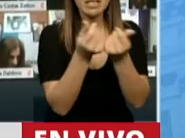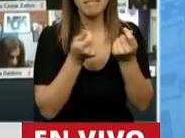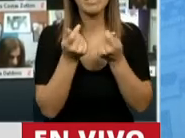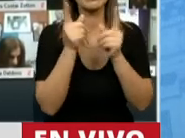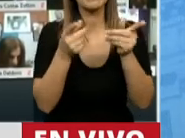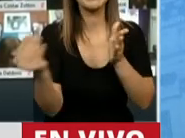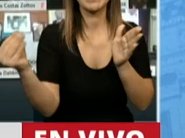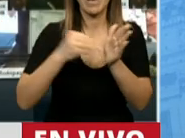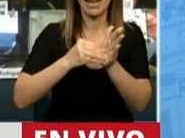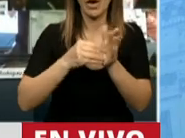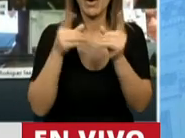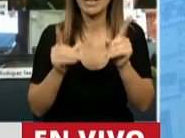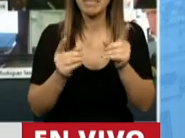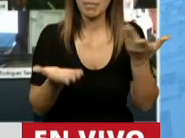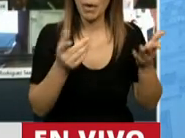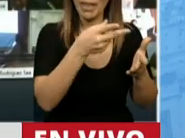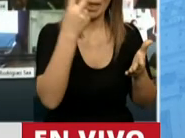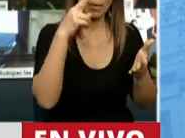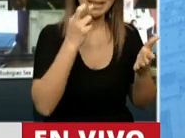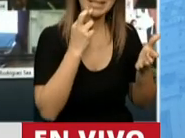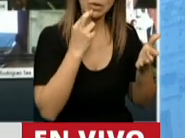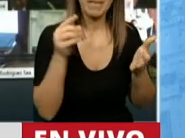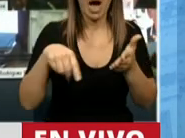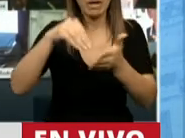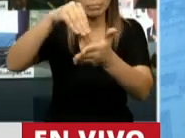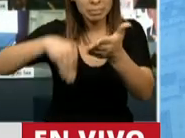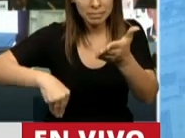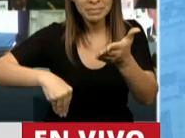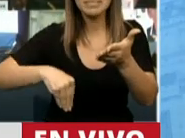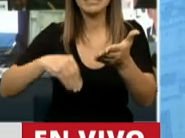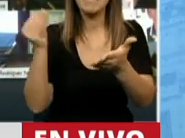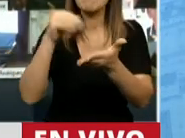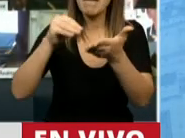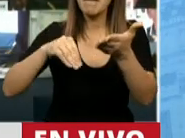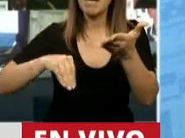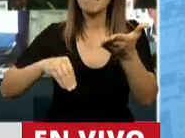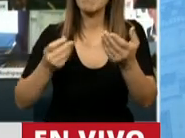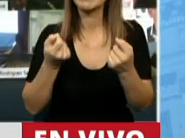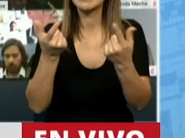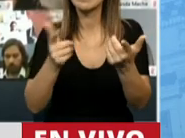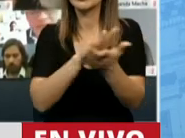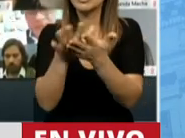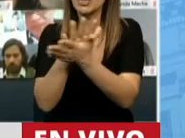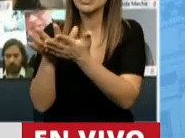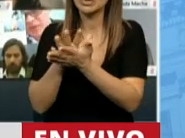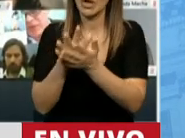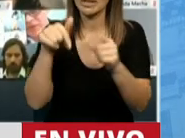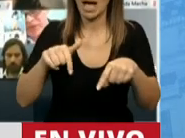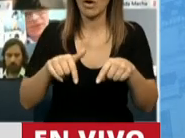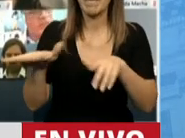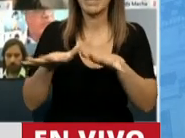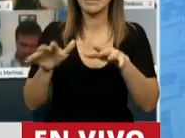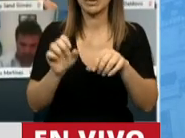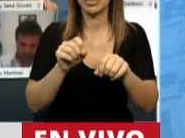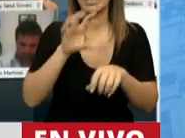aquel presupuesto 2019 a través de esta ampliación presupuestaria herramientas que mejoran sustancialmente en este caso la situación de